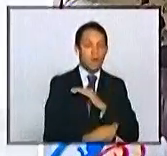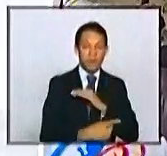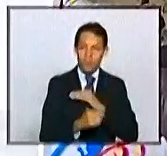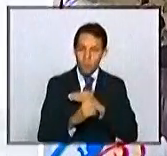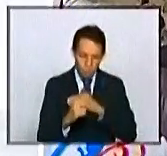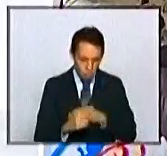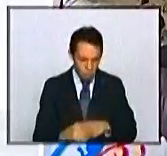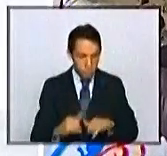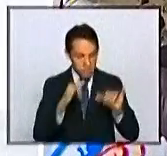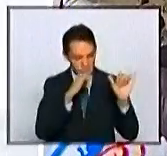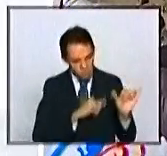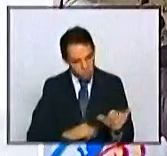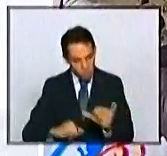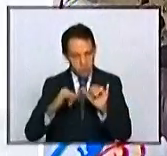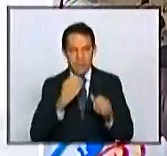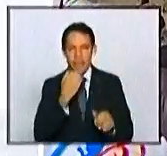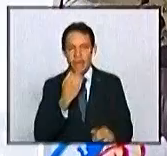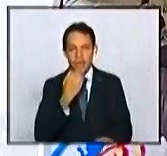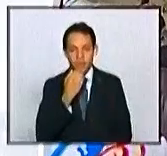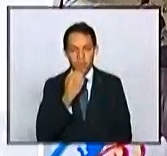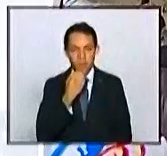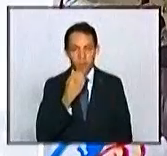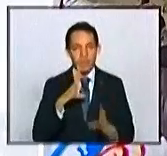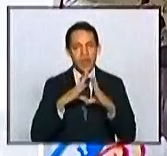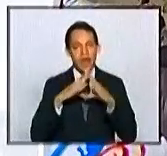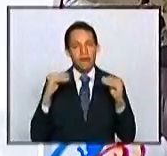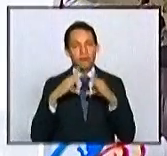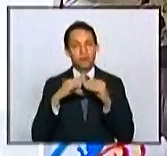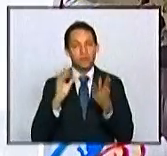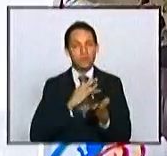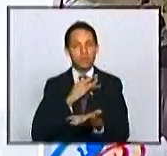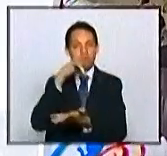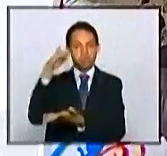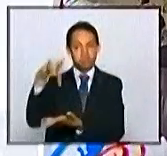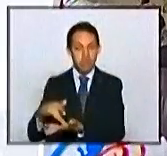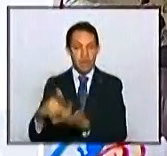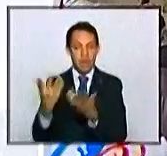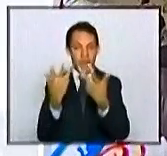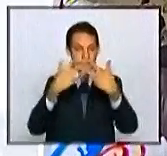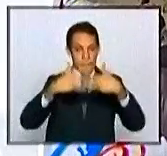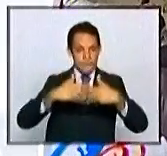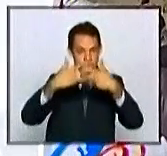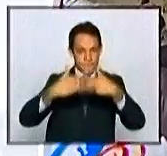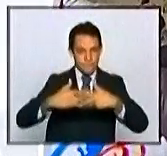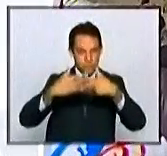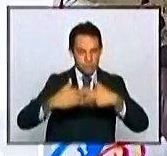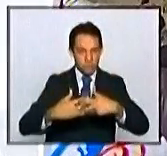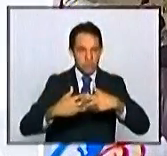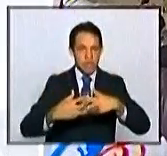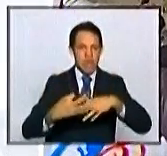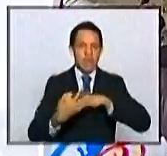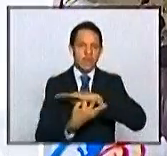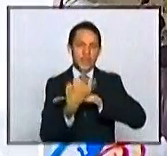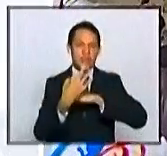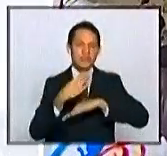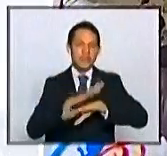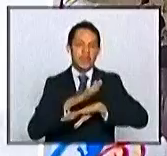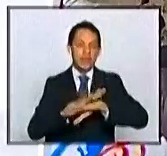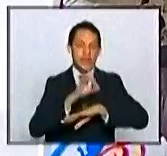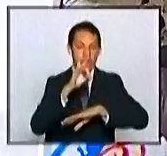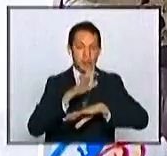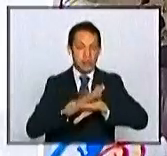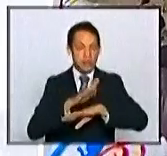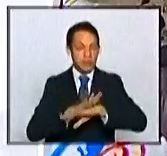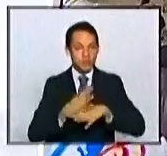estudiando y fui a visitar una fábrica y eran las 3:30 o 4 de la tarde y llegué